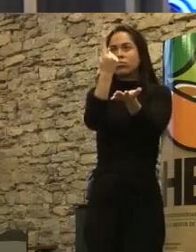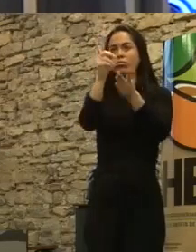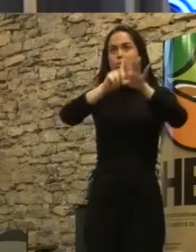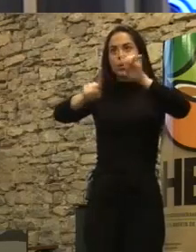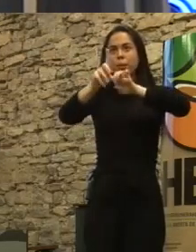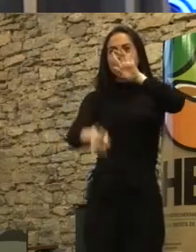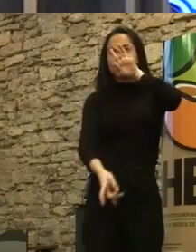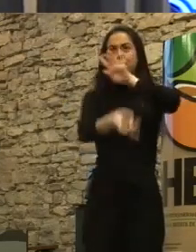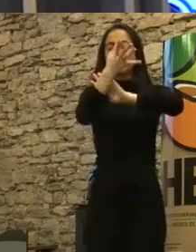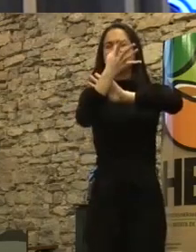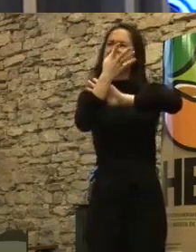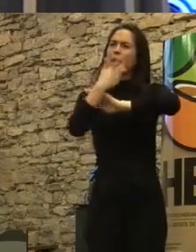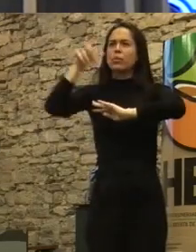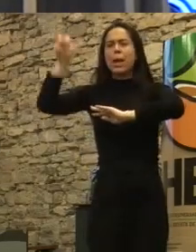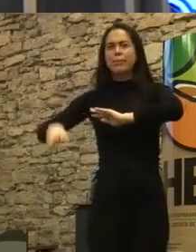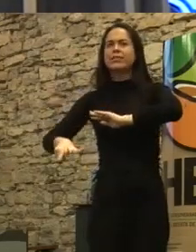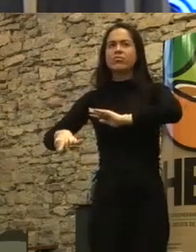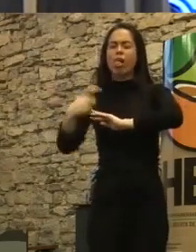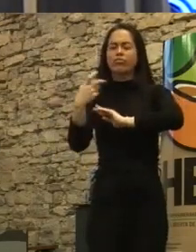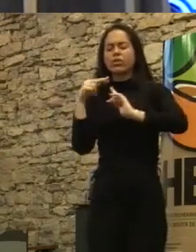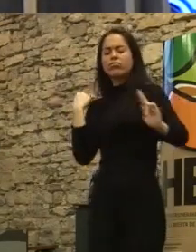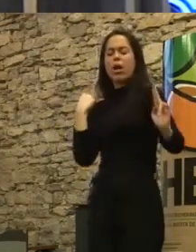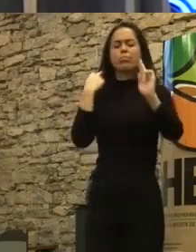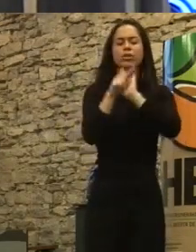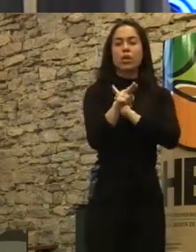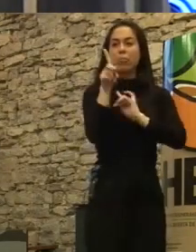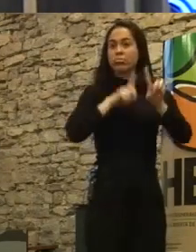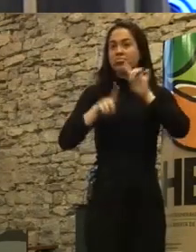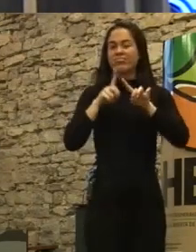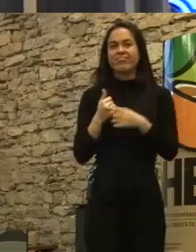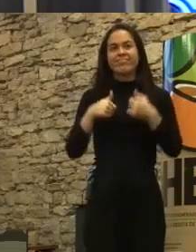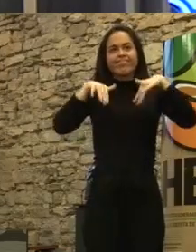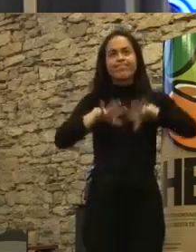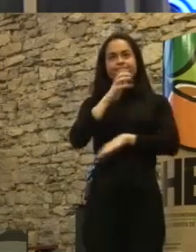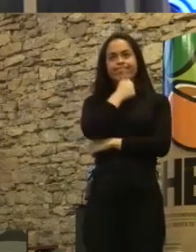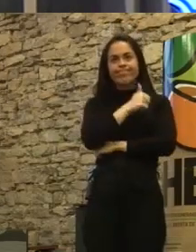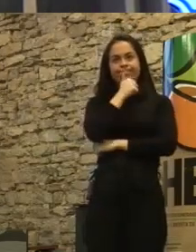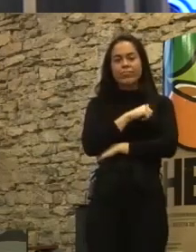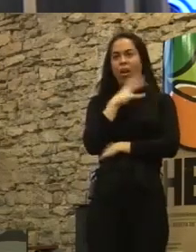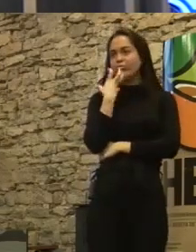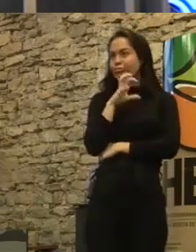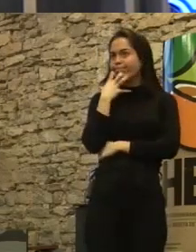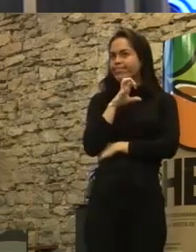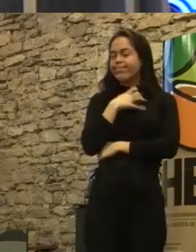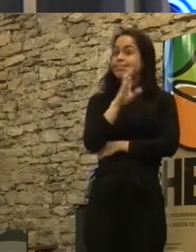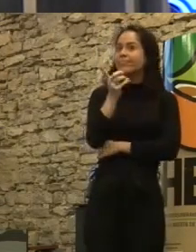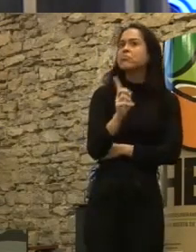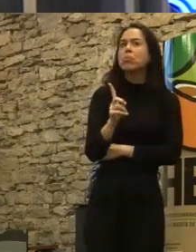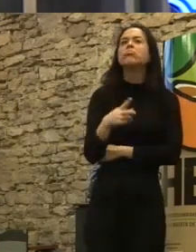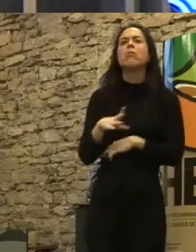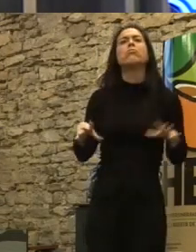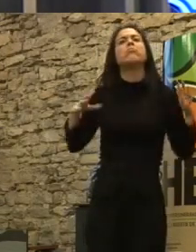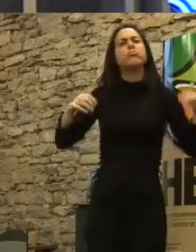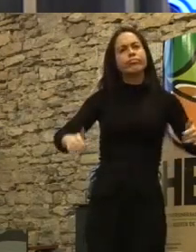aurre egitea erabaki zuen eta bueno, ba, geldirik geratu beharrean edo kexatu beharrean lanean jarri